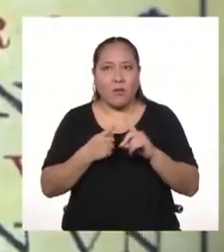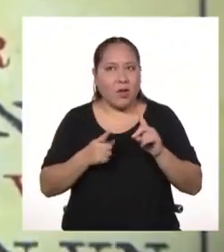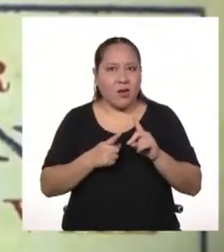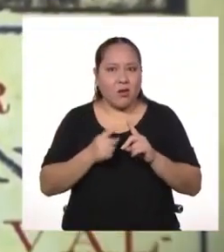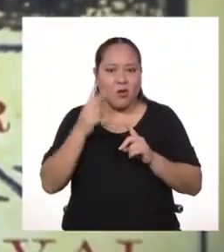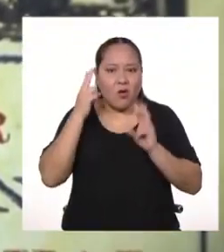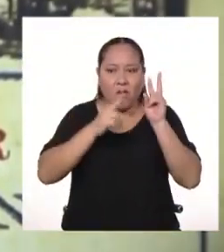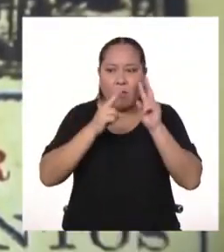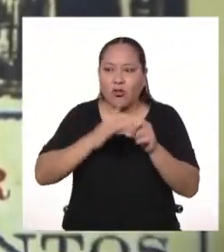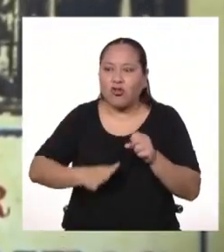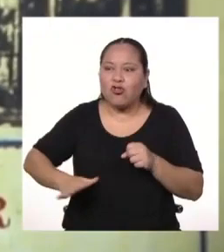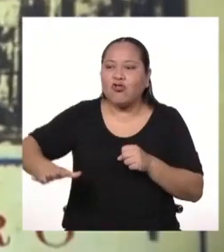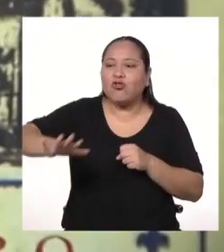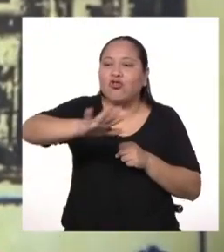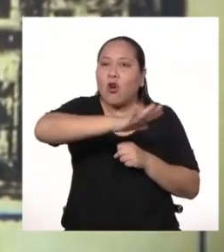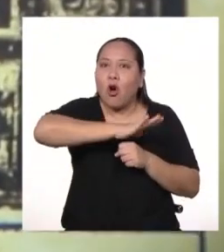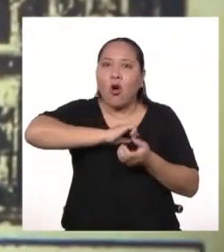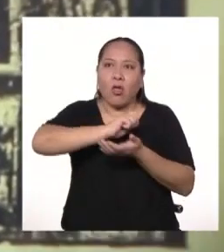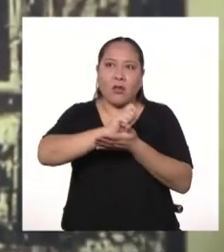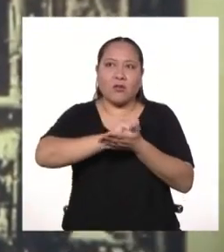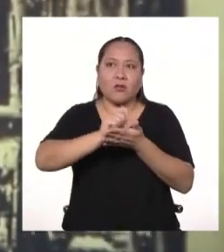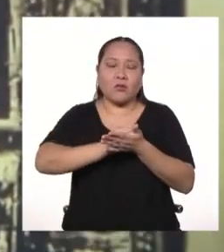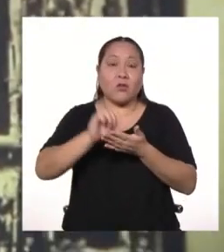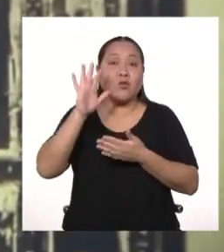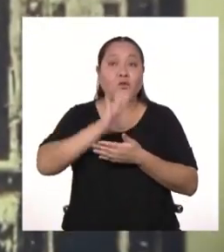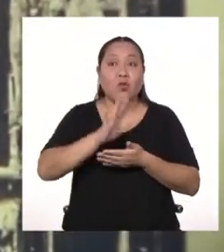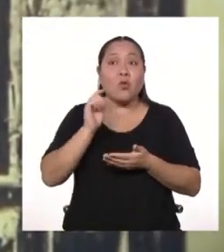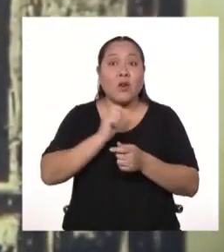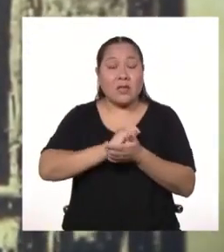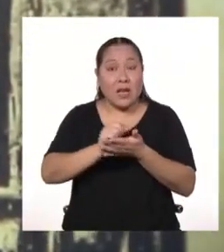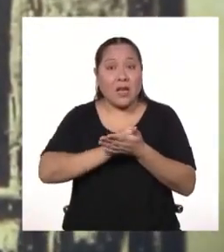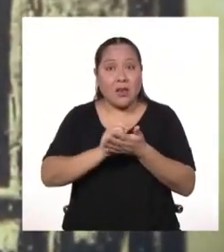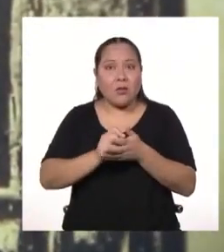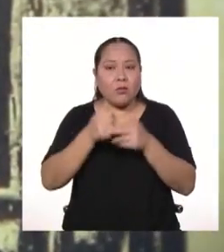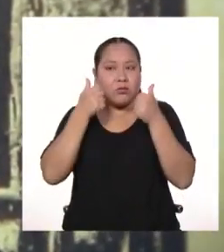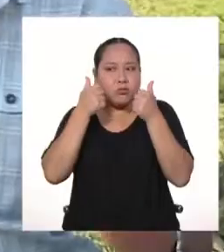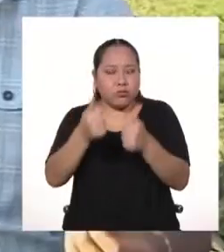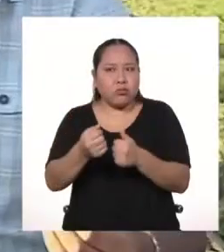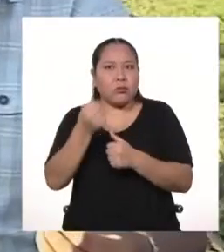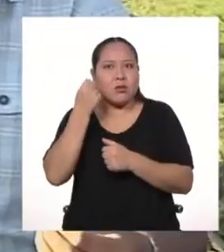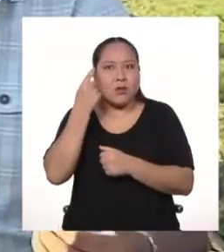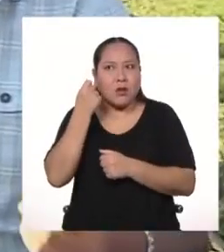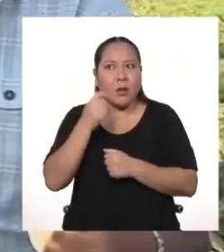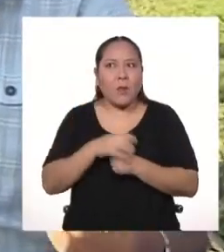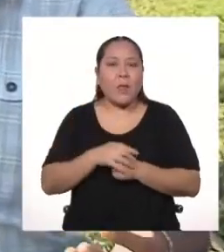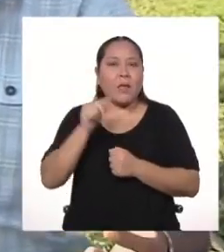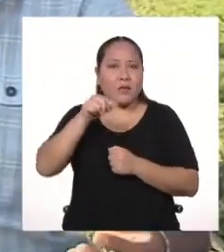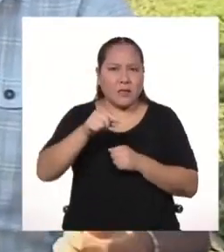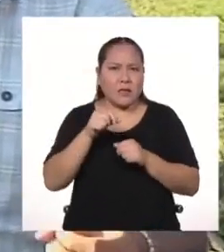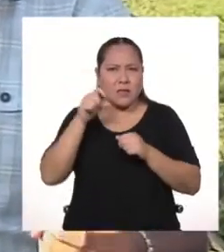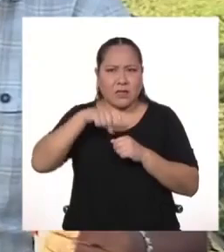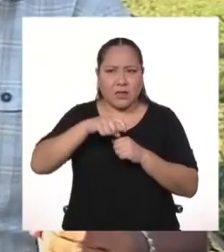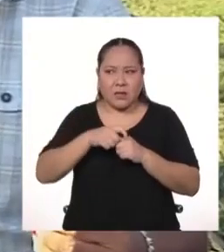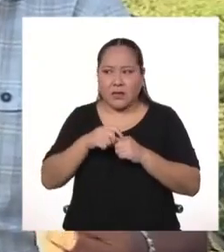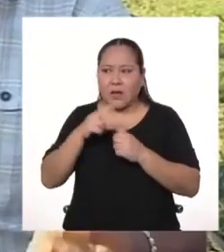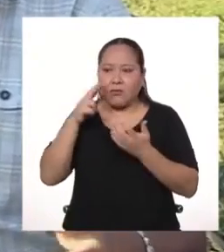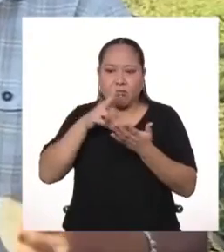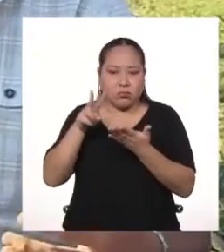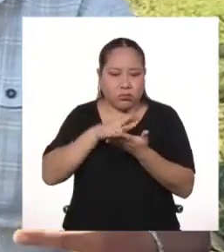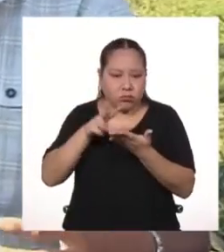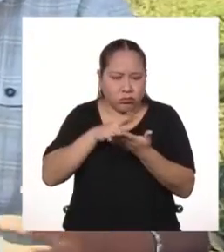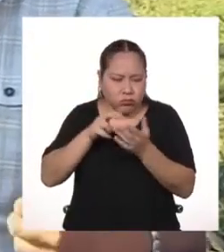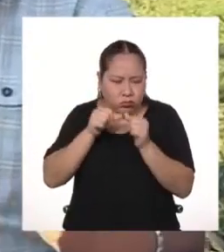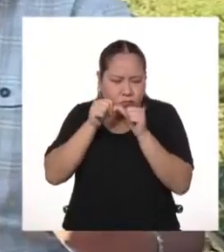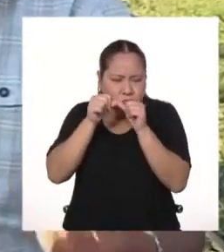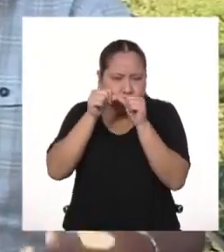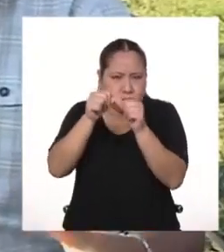totalidad de su obra. Y la suya es una obra desafiante, es una obra que requiere mantener los lectores que tiene, pero requiere